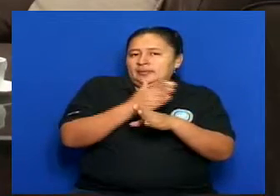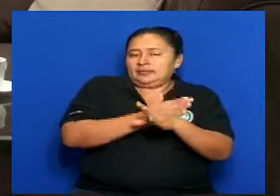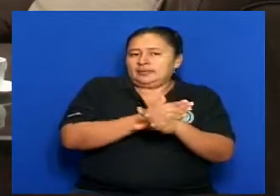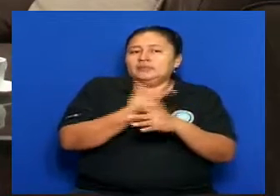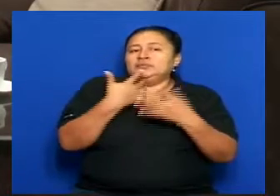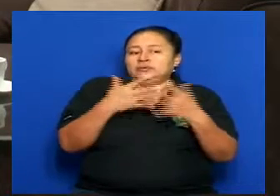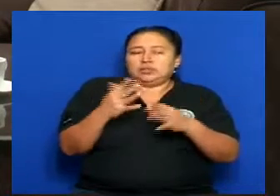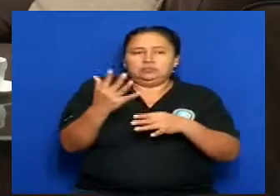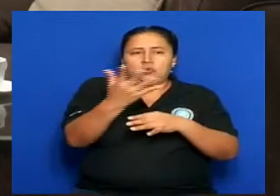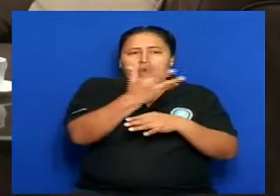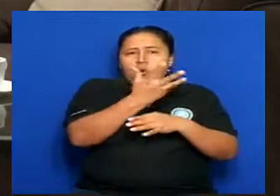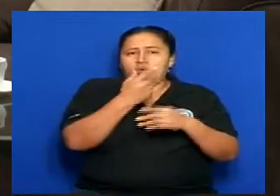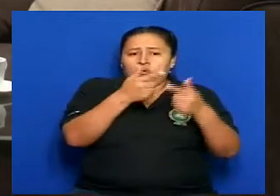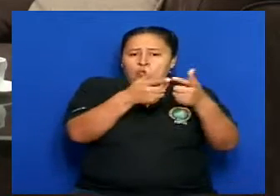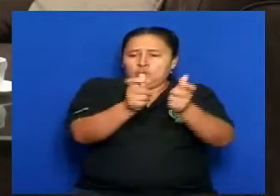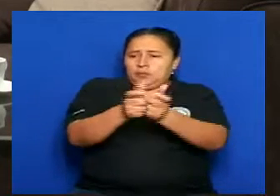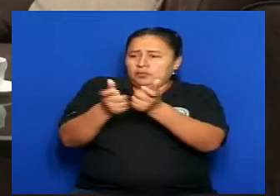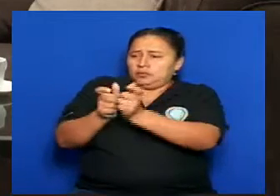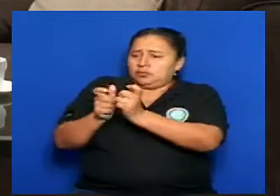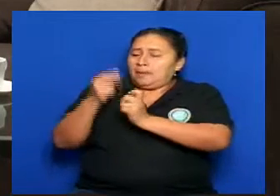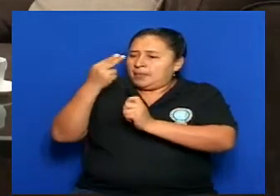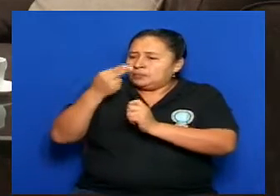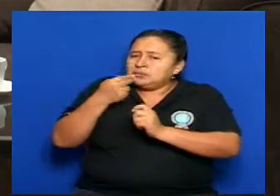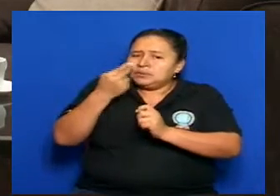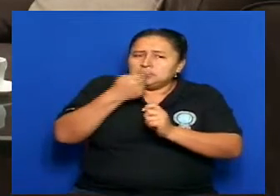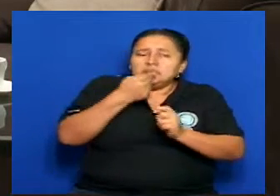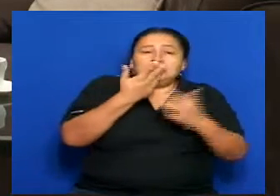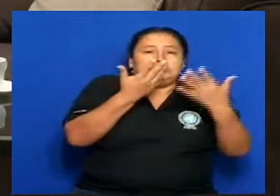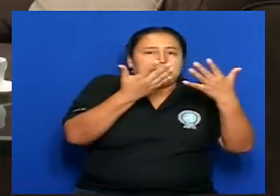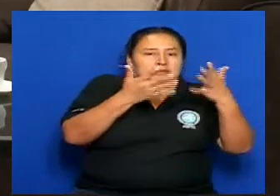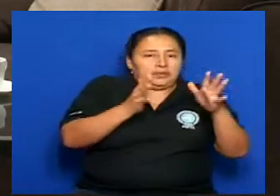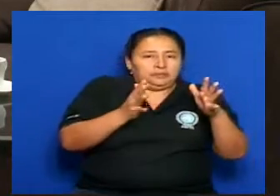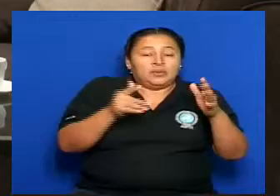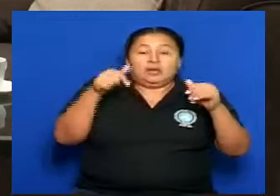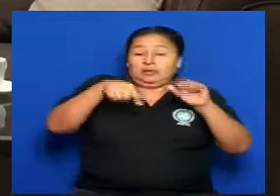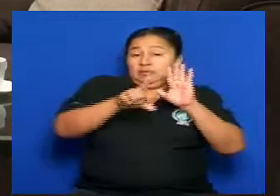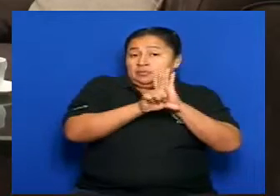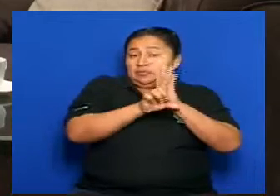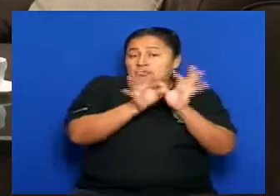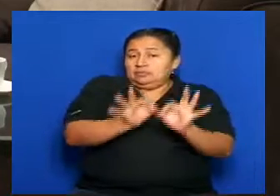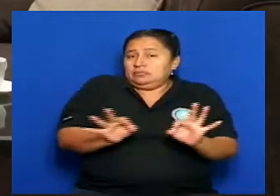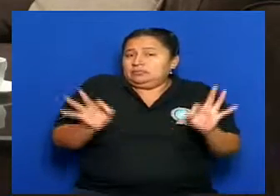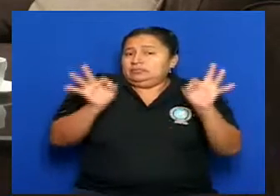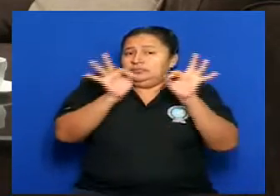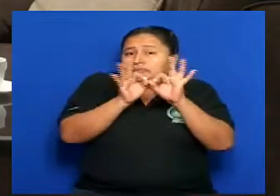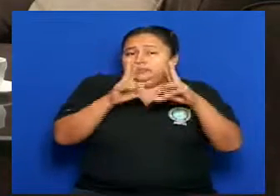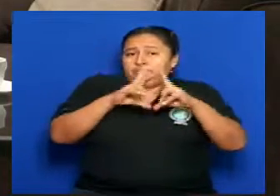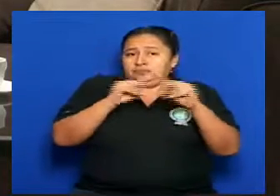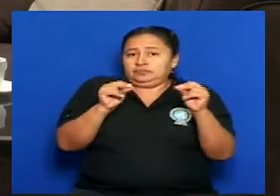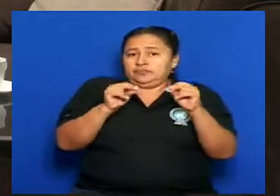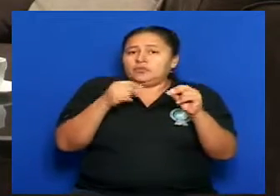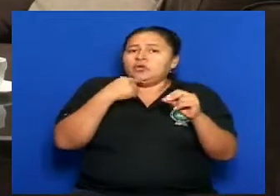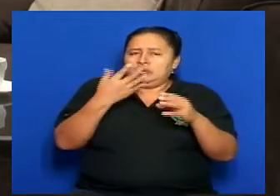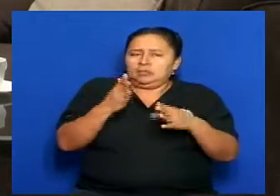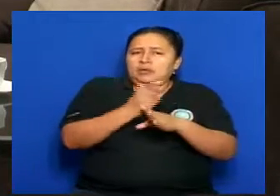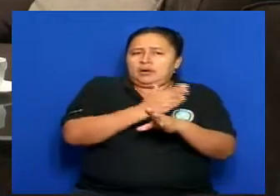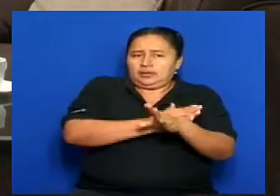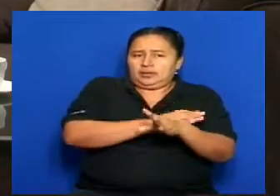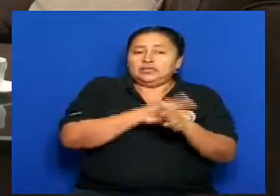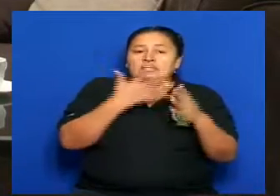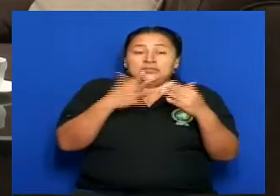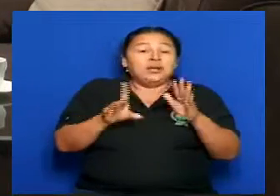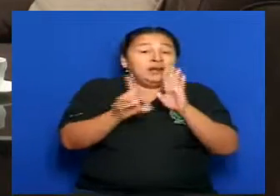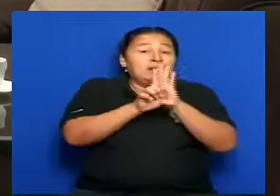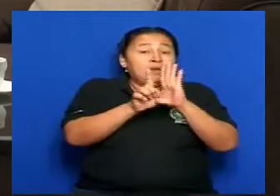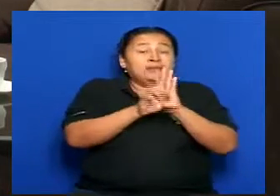todos los sectores de este país esta es una ley importante para el país y como dije anteriormente nosotros ya la aprobamos en lo general